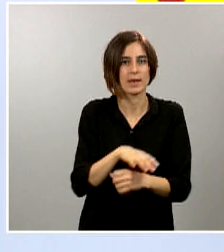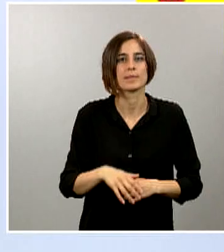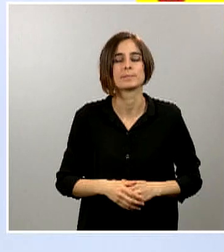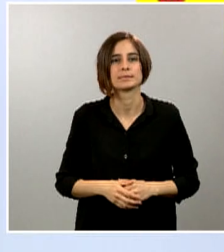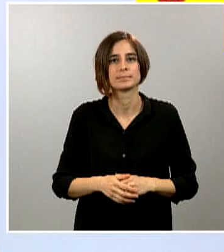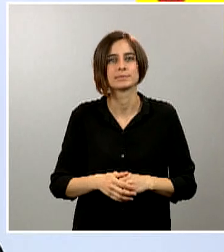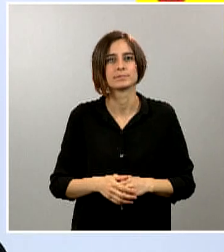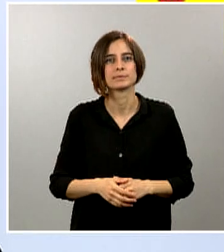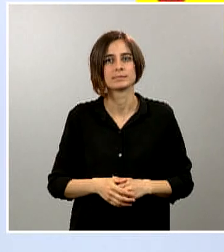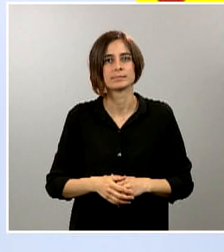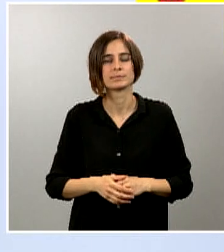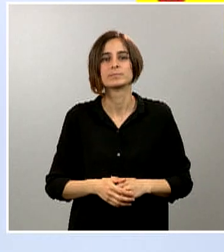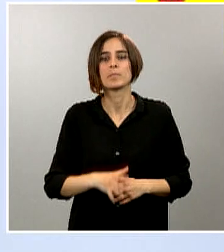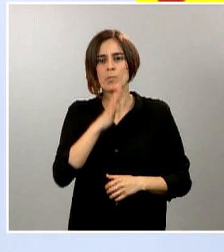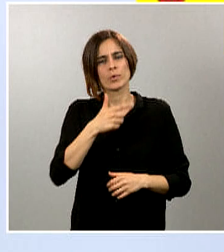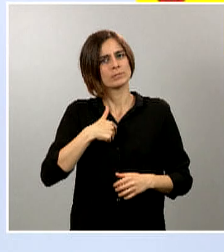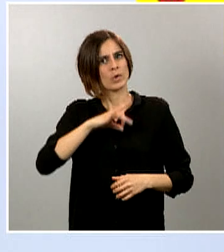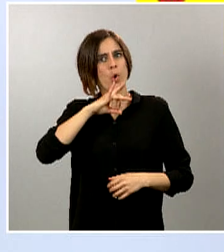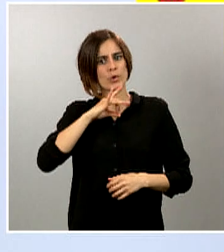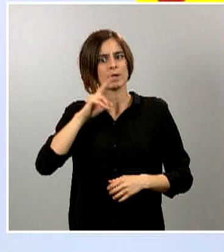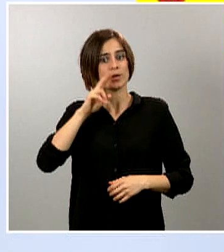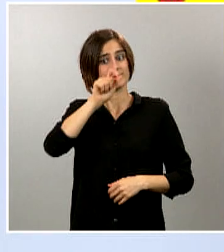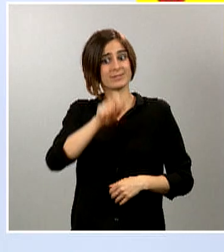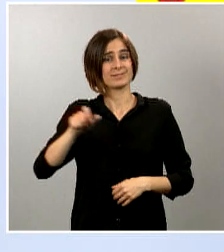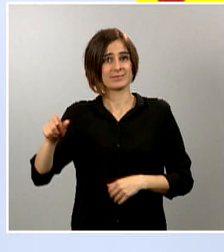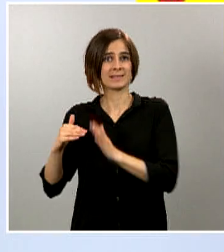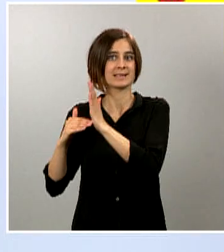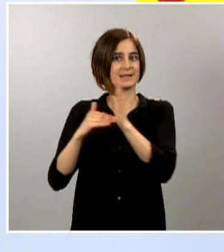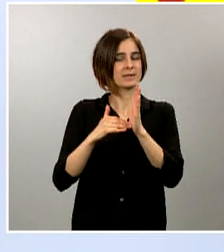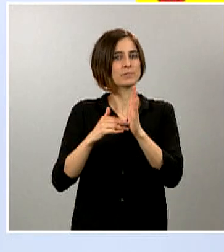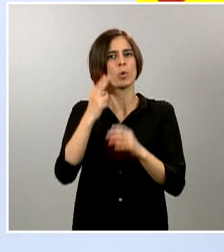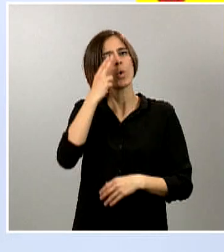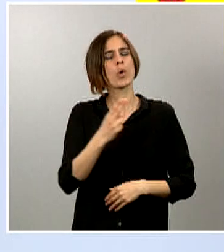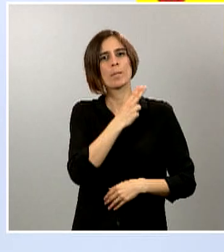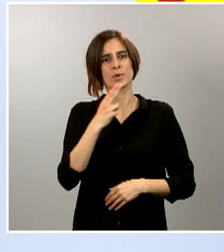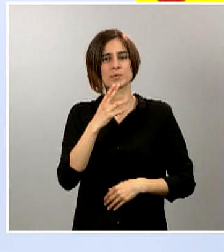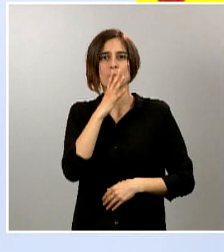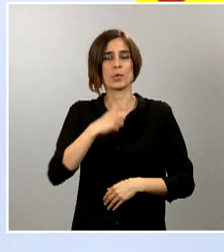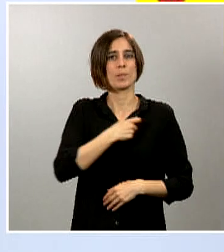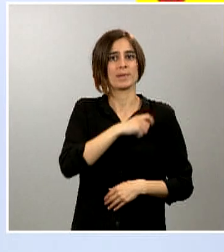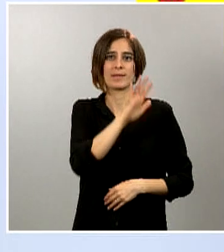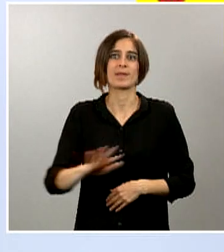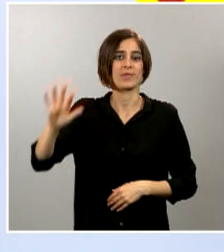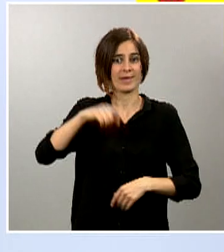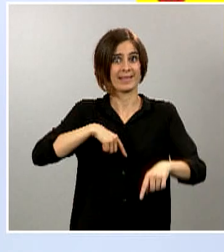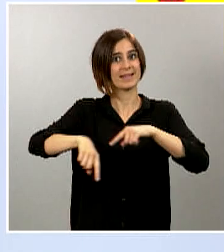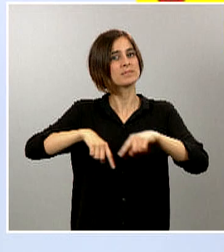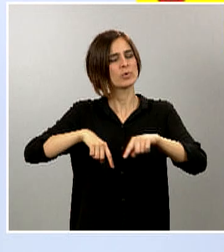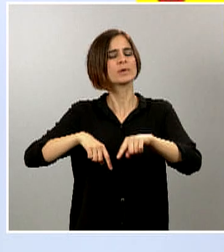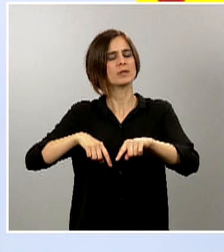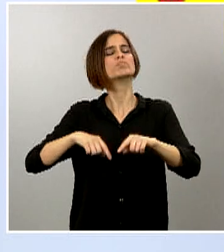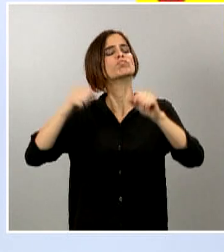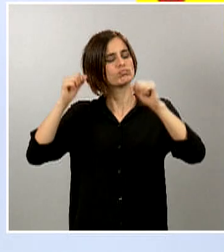de los transportistas, a través del Comité Nacional de Transporte por Carretera, para mantener el transporte y suministro